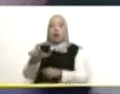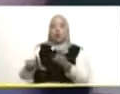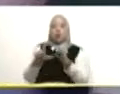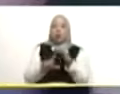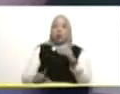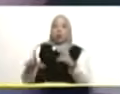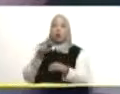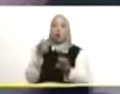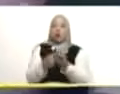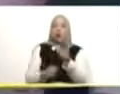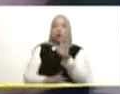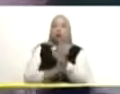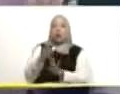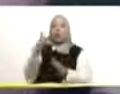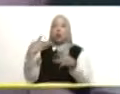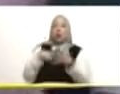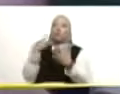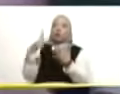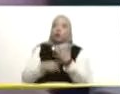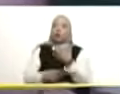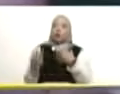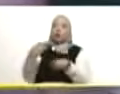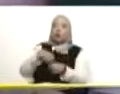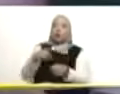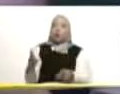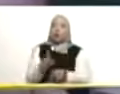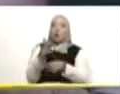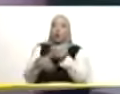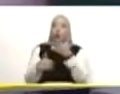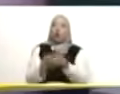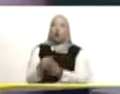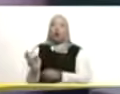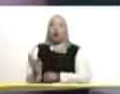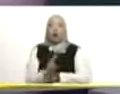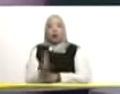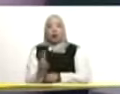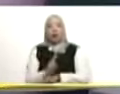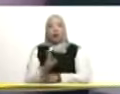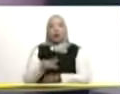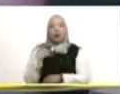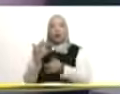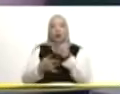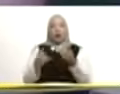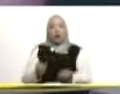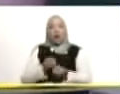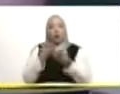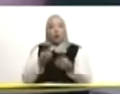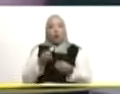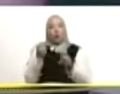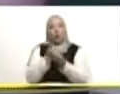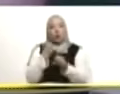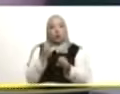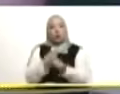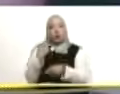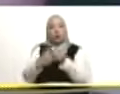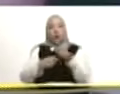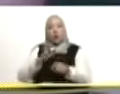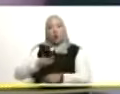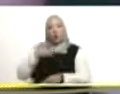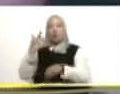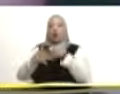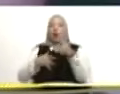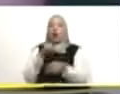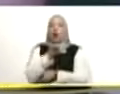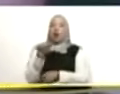jóvenes desarrollan proyectos que muchas veces quedan únicamente en papel, pero que pueden comenzar a concursar y los mejores pueden ganar y pueden